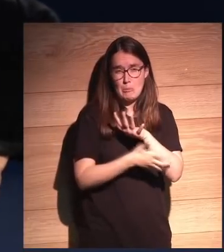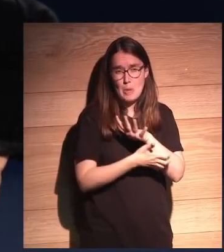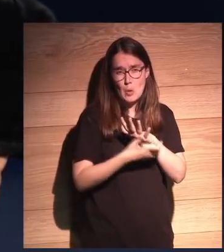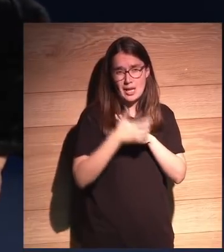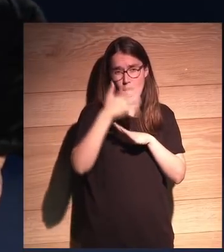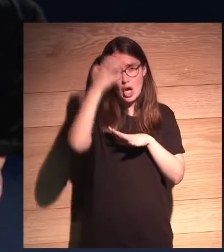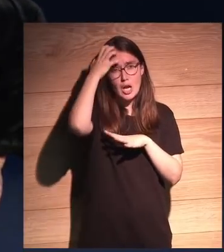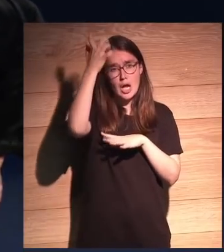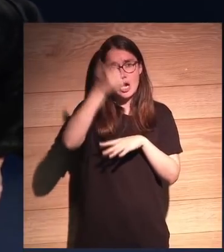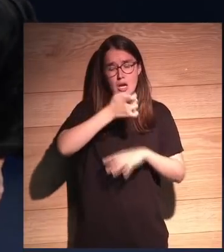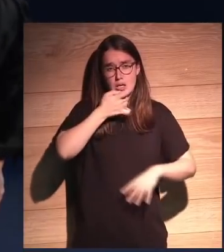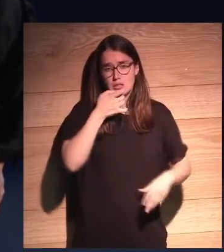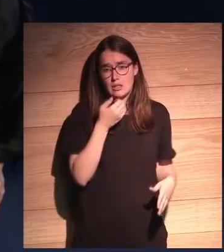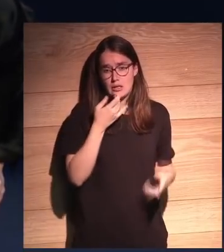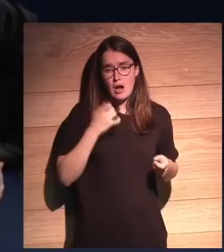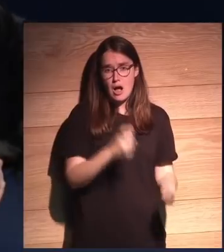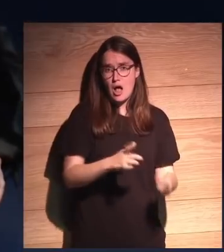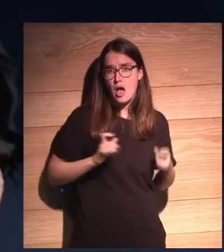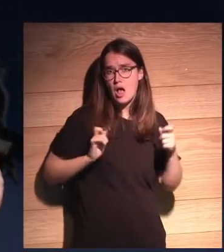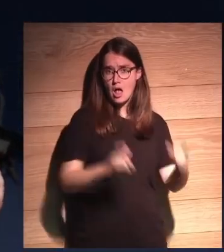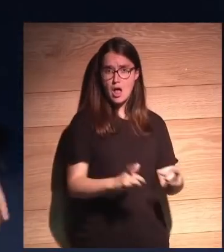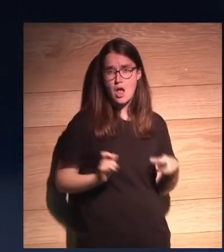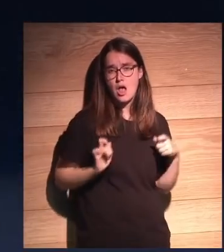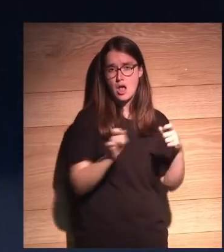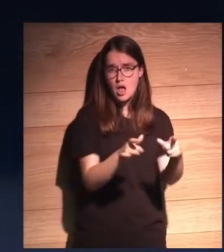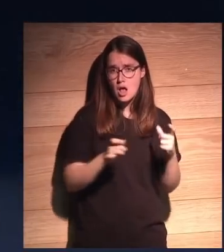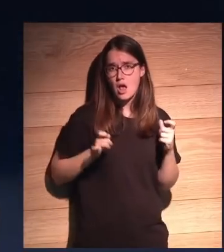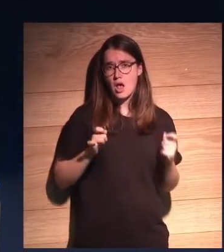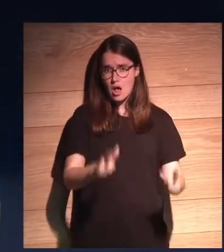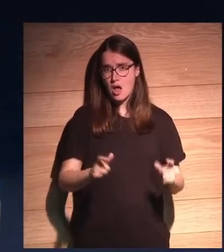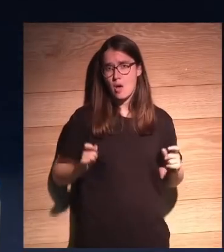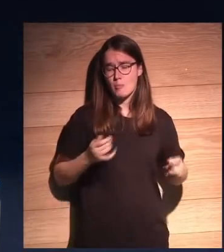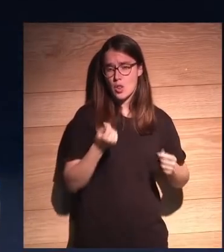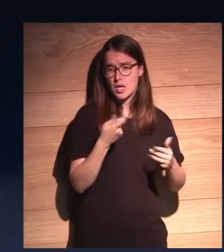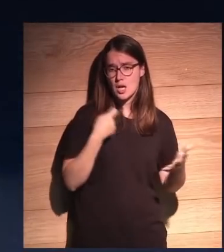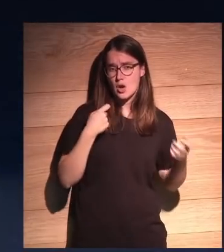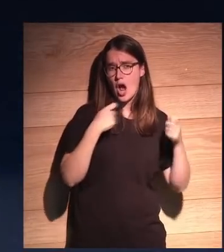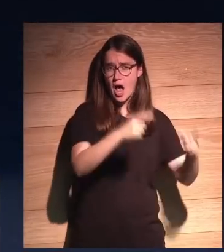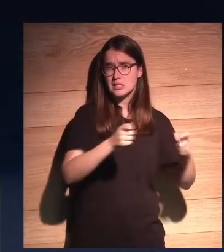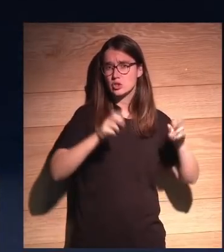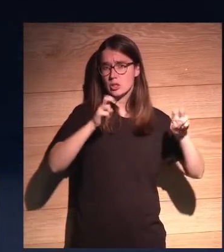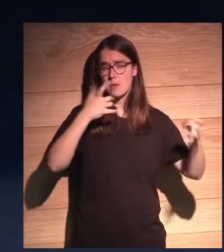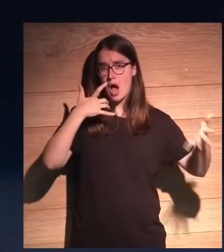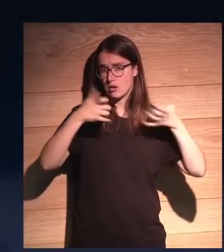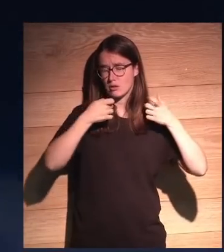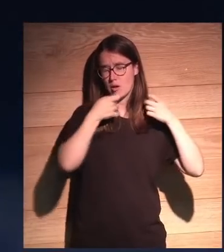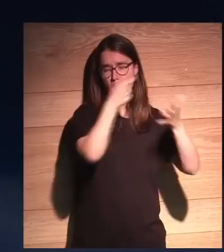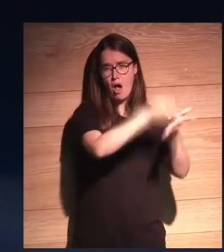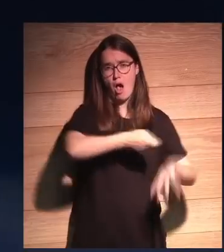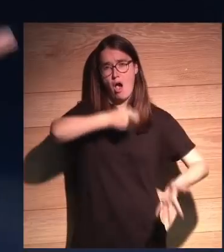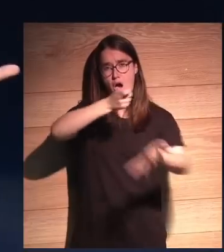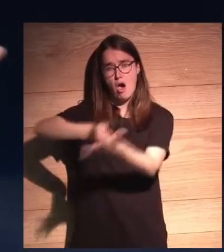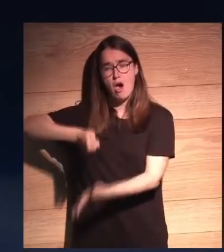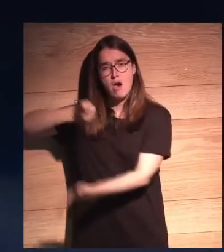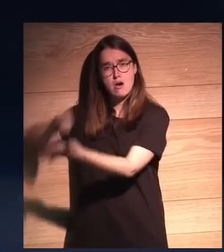la corona inglesa por la cantidad de dinero que se gastó en arte. Y